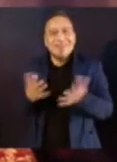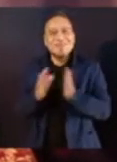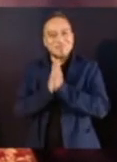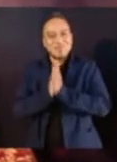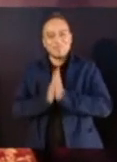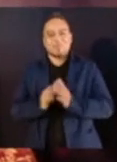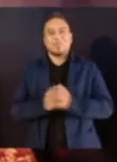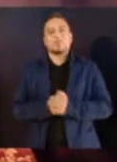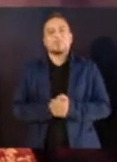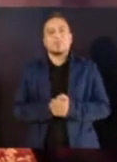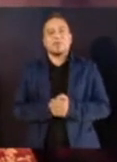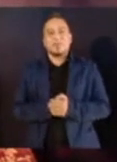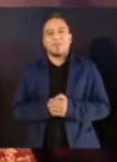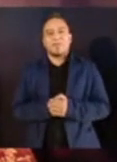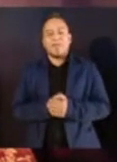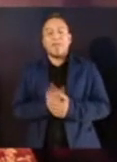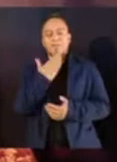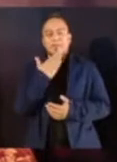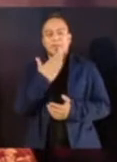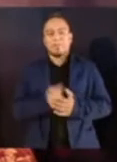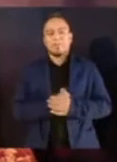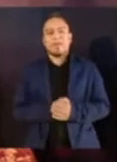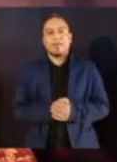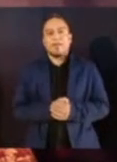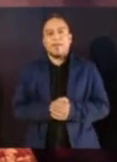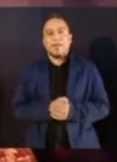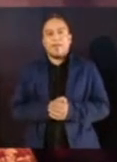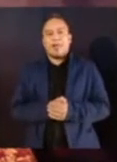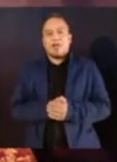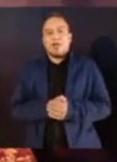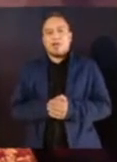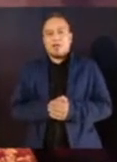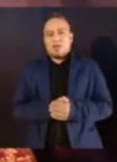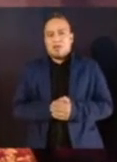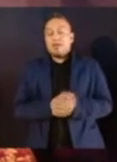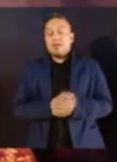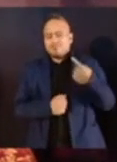A ver, si entendí bien, en la primera parte era